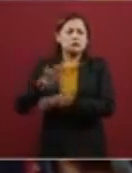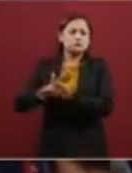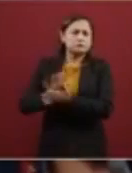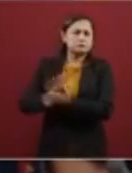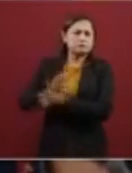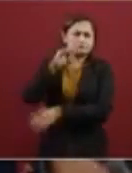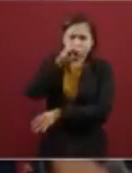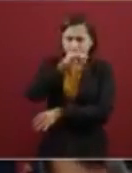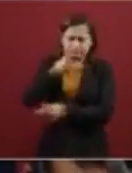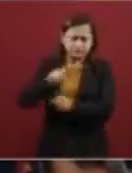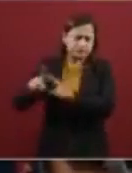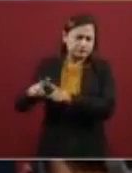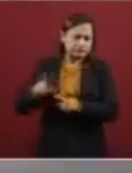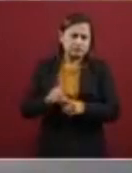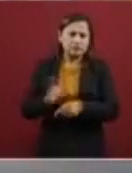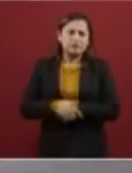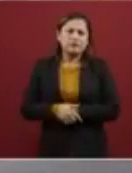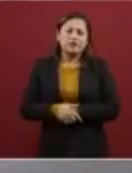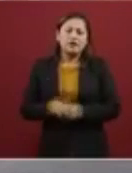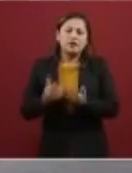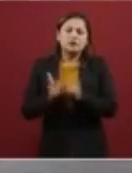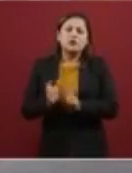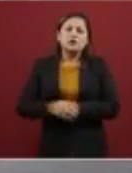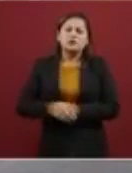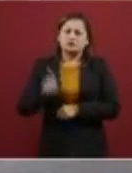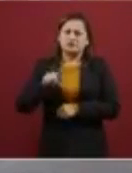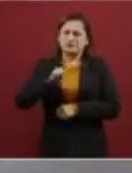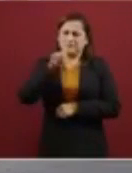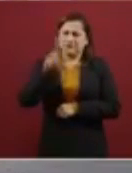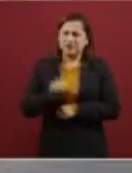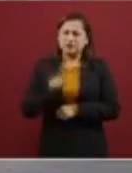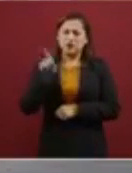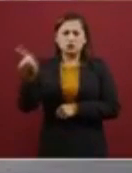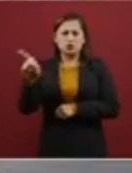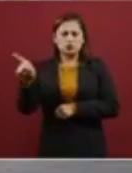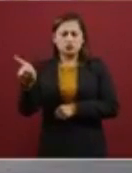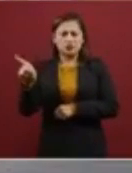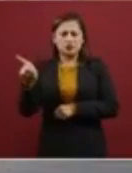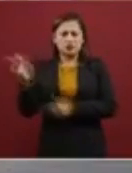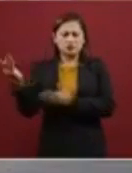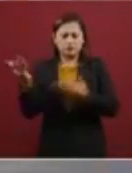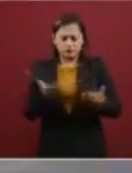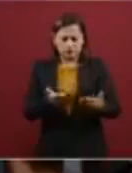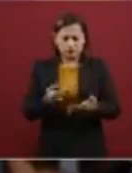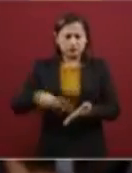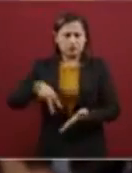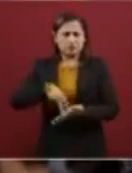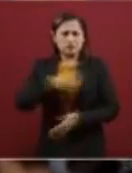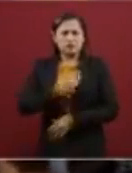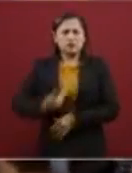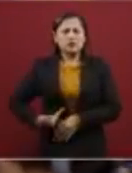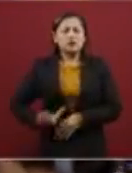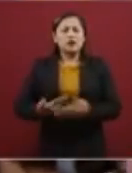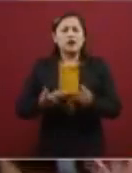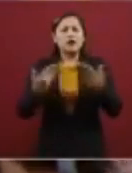Trump. Pero desde que llegó usted a la presidencia, aparentemente las cosas han cambiado un poco. Muchos acusan